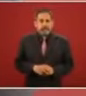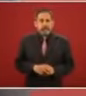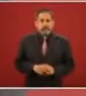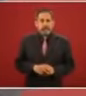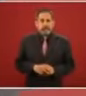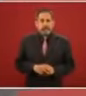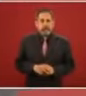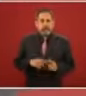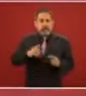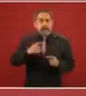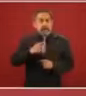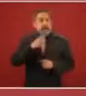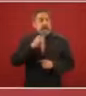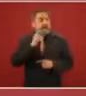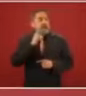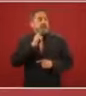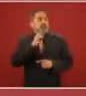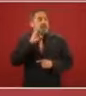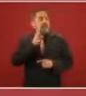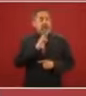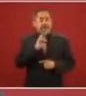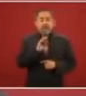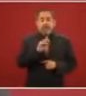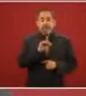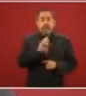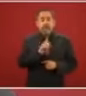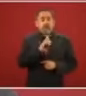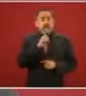es mejor el feminismo que la transformación?